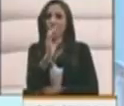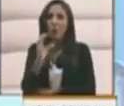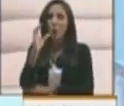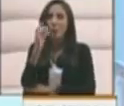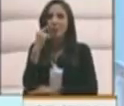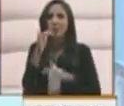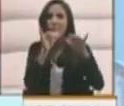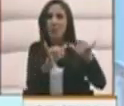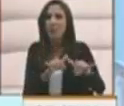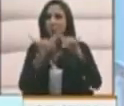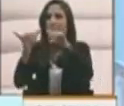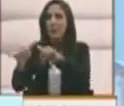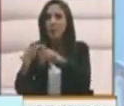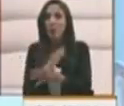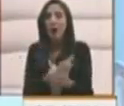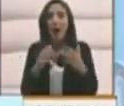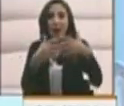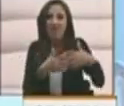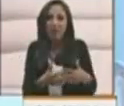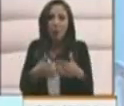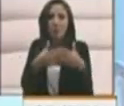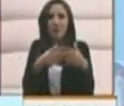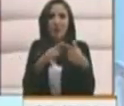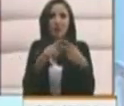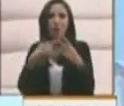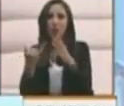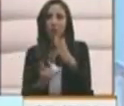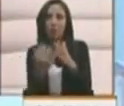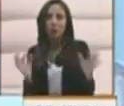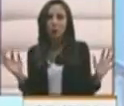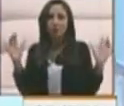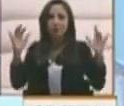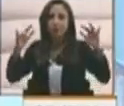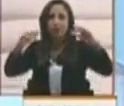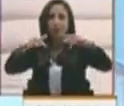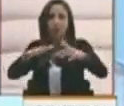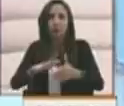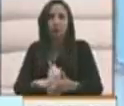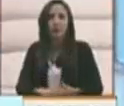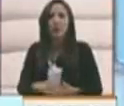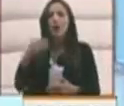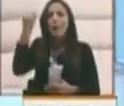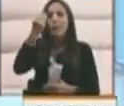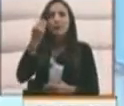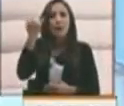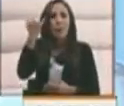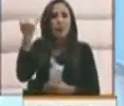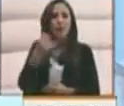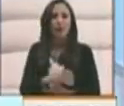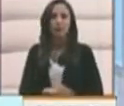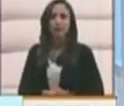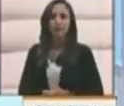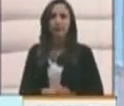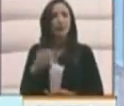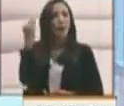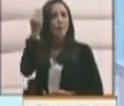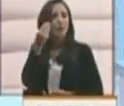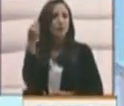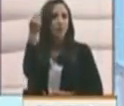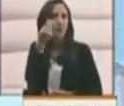métodos, con sus mismas intenciones. Pensemos por un segundo, por un